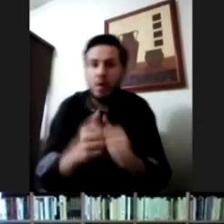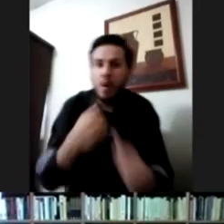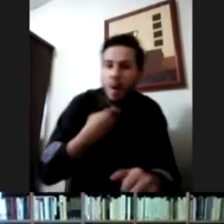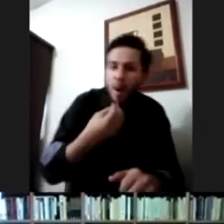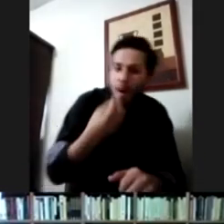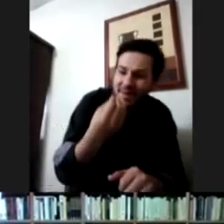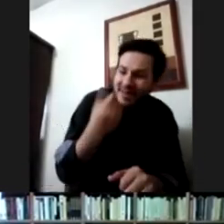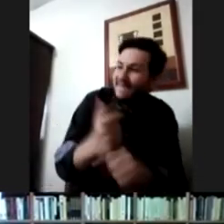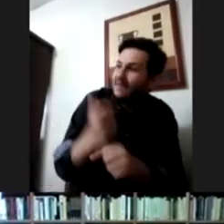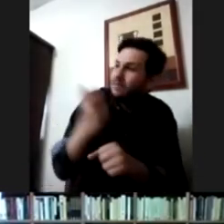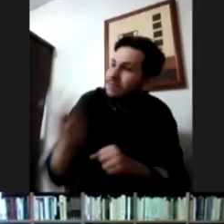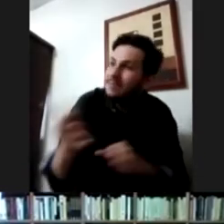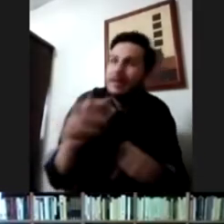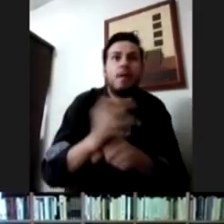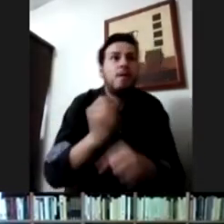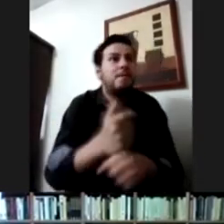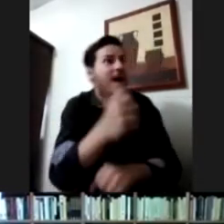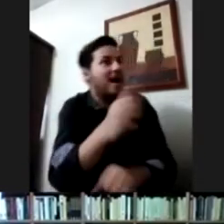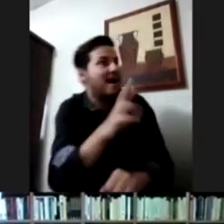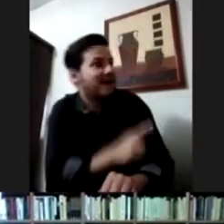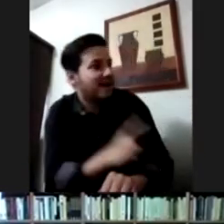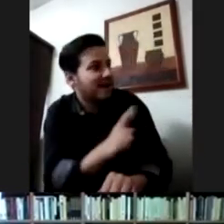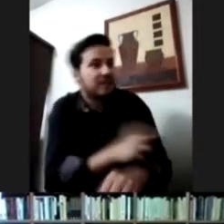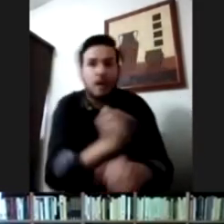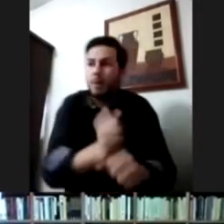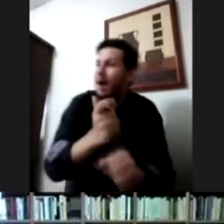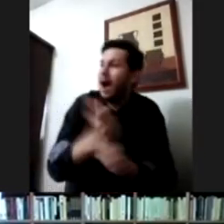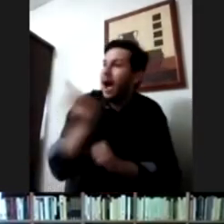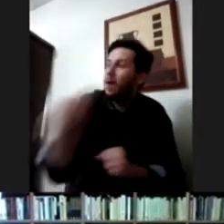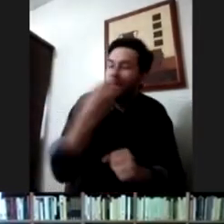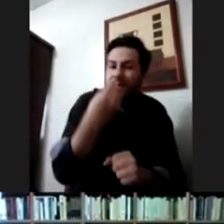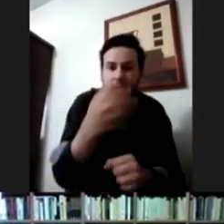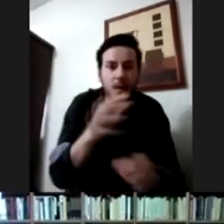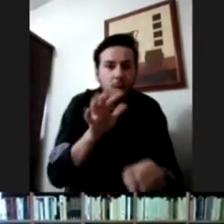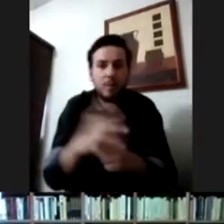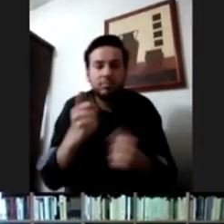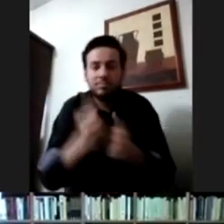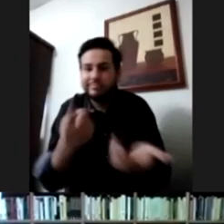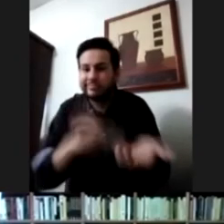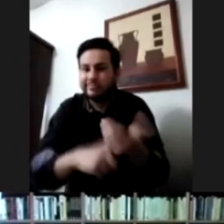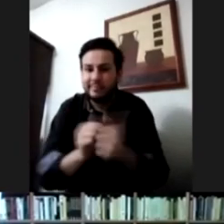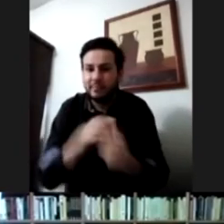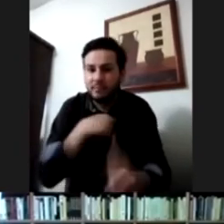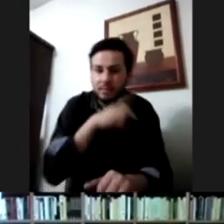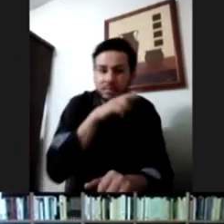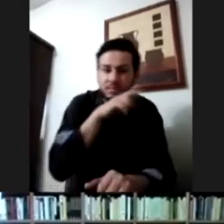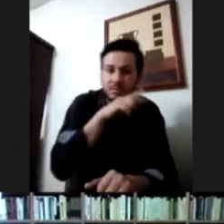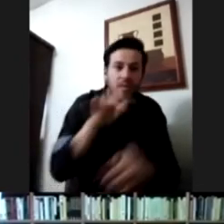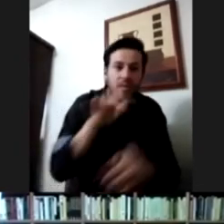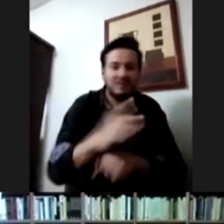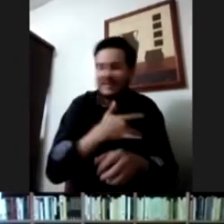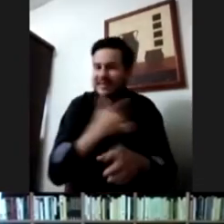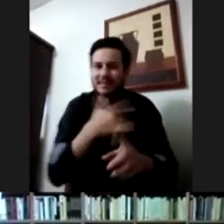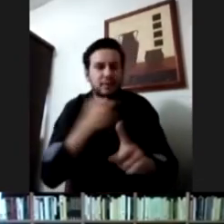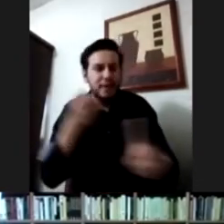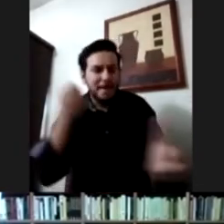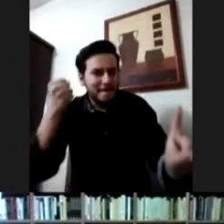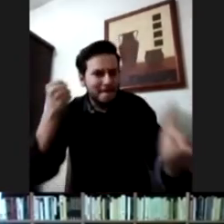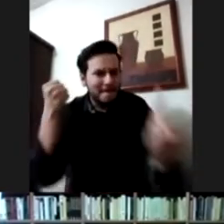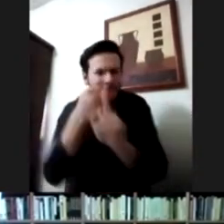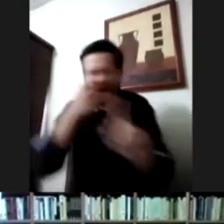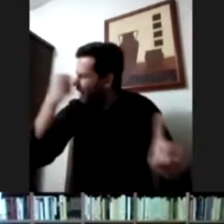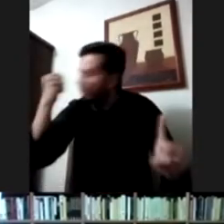de servicios o la renta. También pues están preocupados en los impactos de que eso va a tener también en su